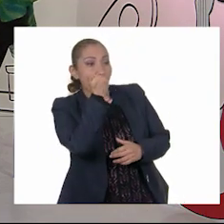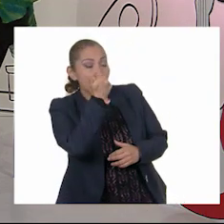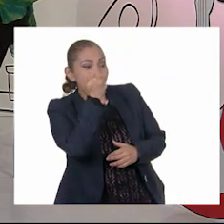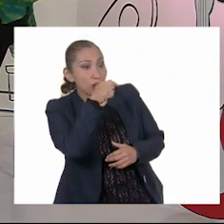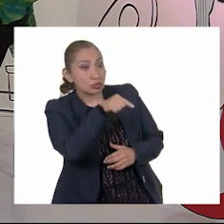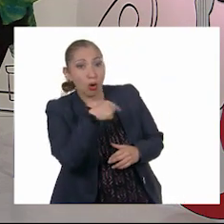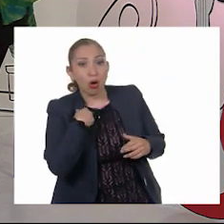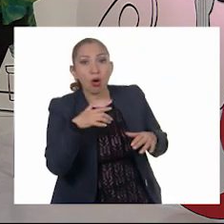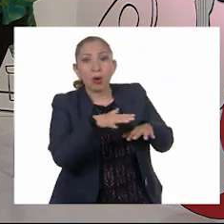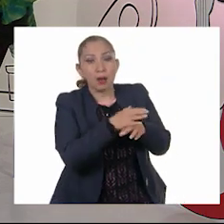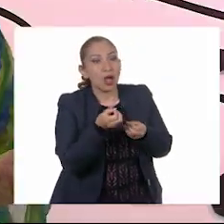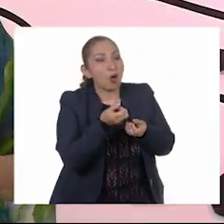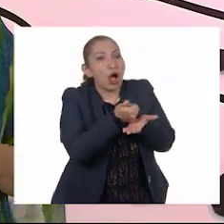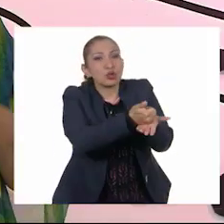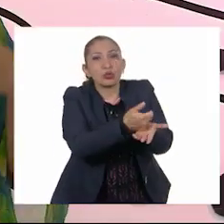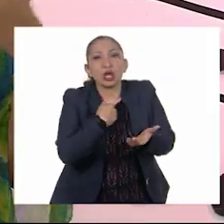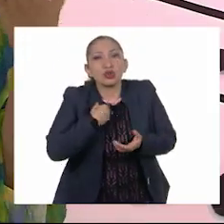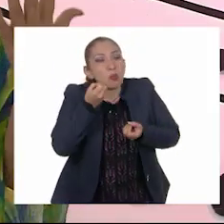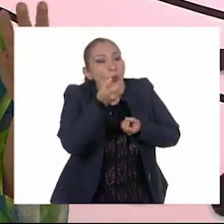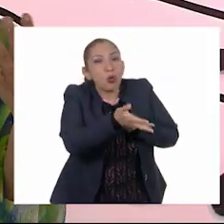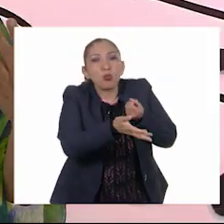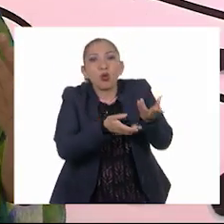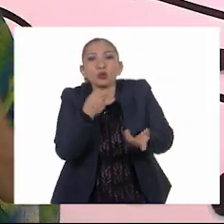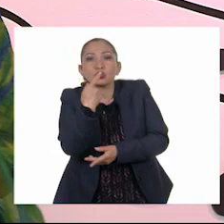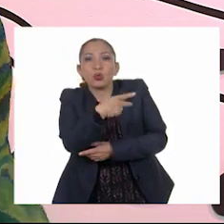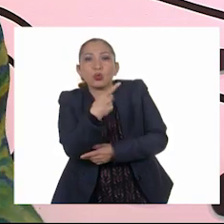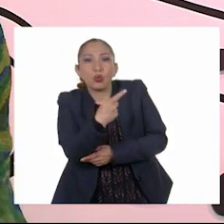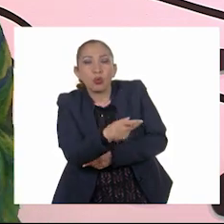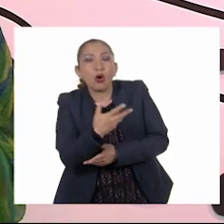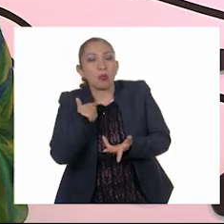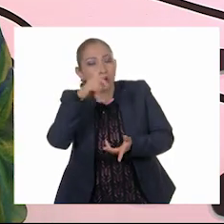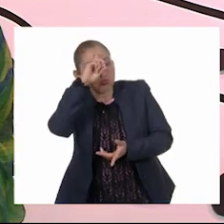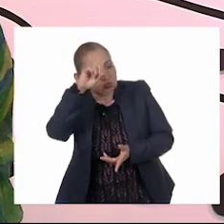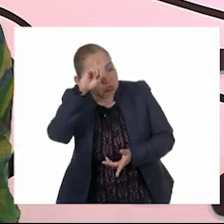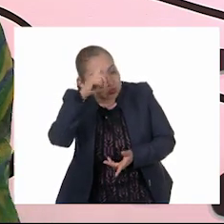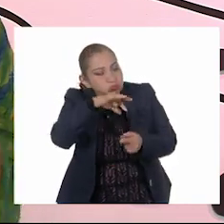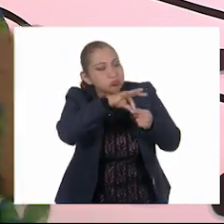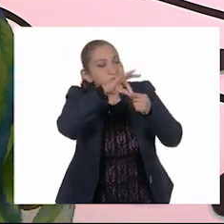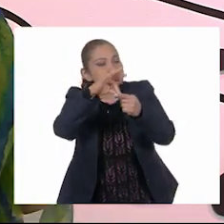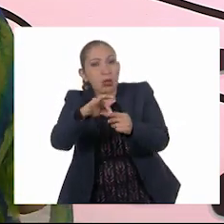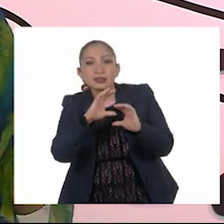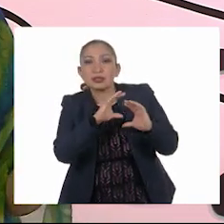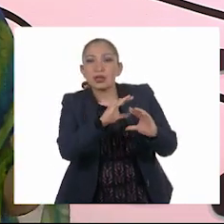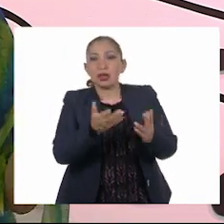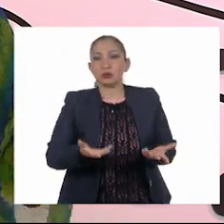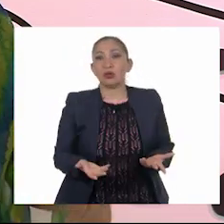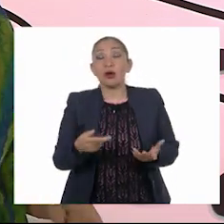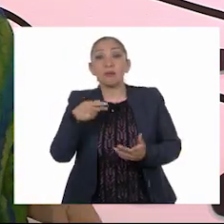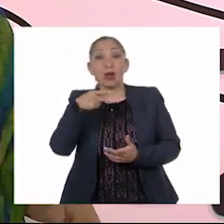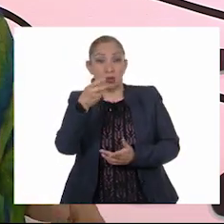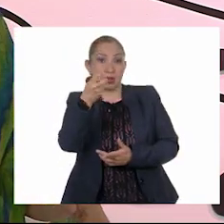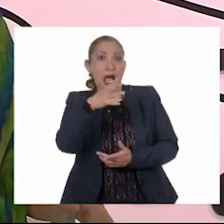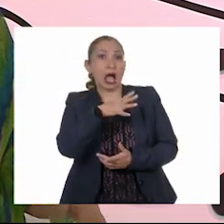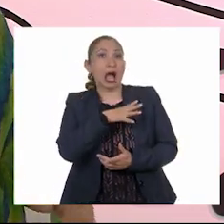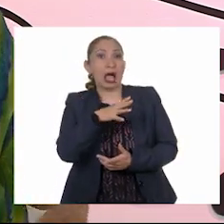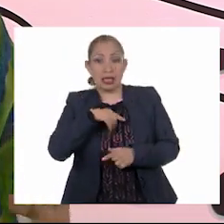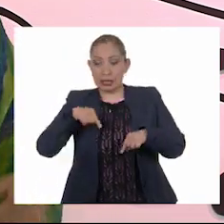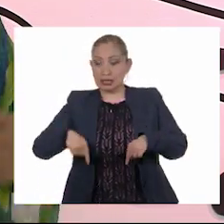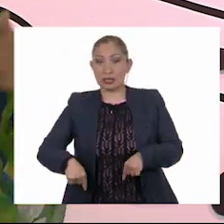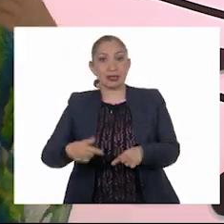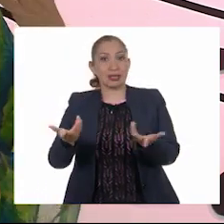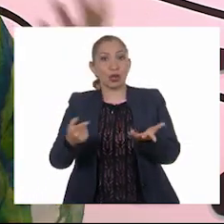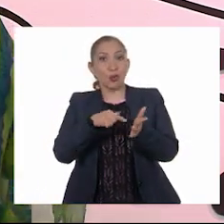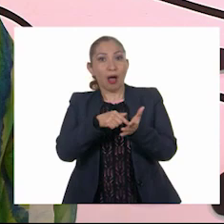a los que yo les he cambiado la vida con mis aportaciones, guiándolos y enseñándoles. Pero por eso existe este programa,